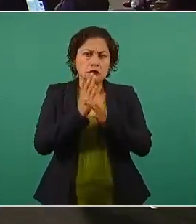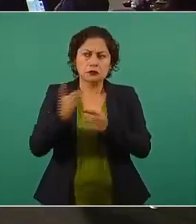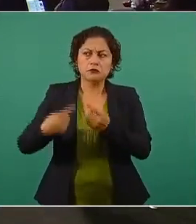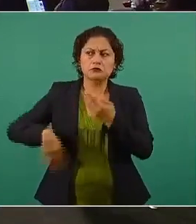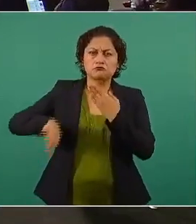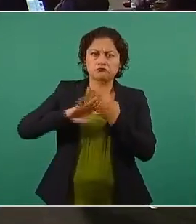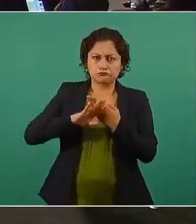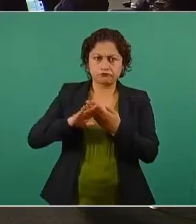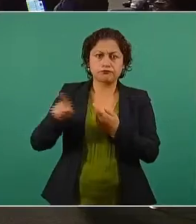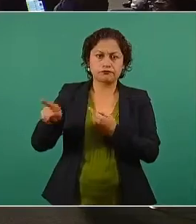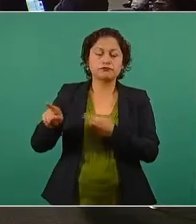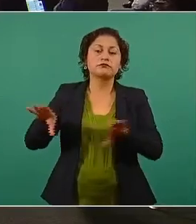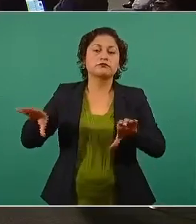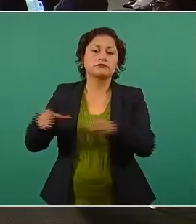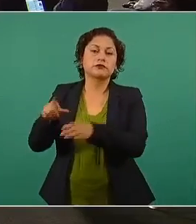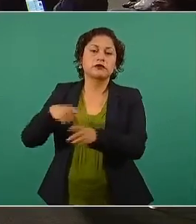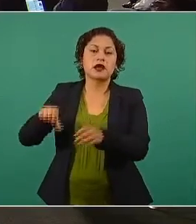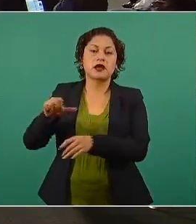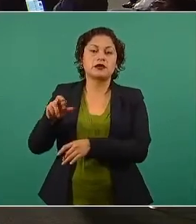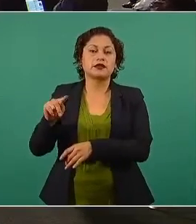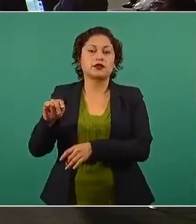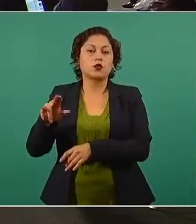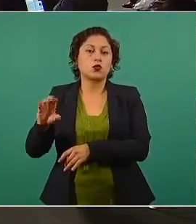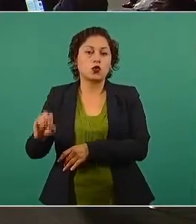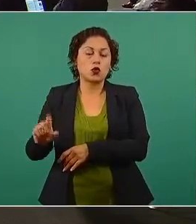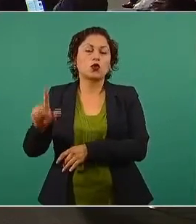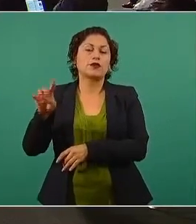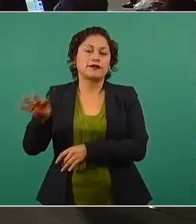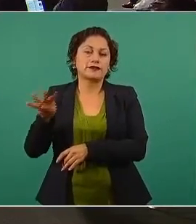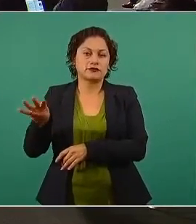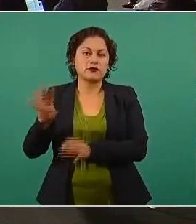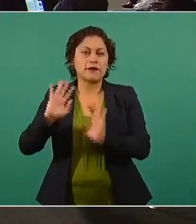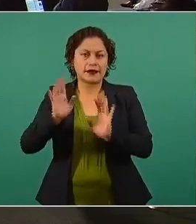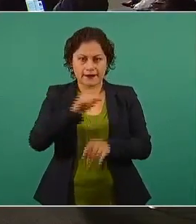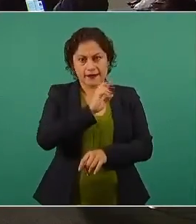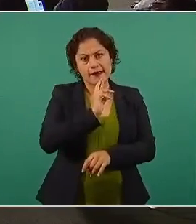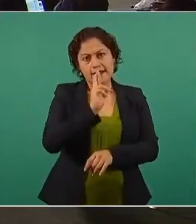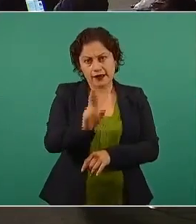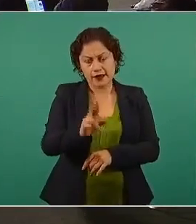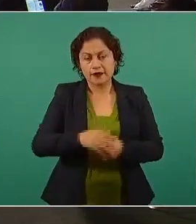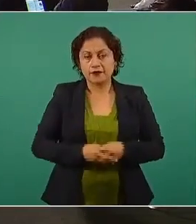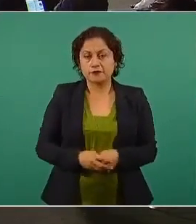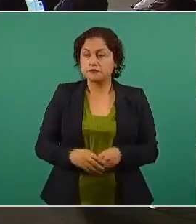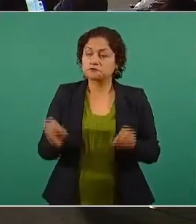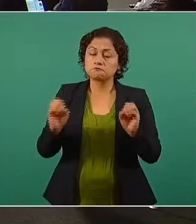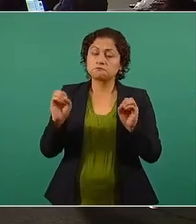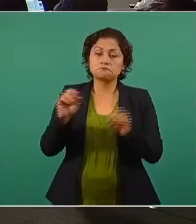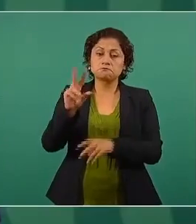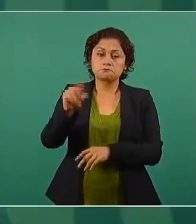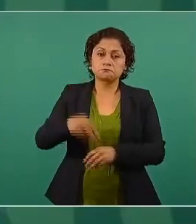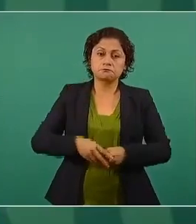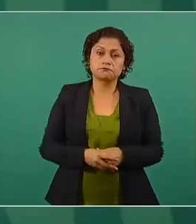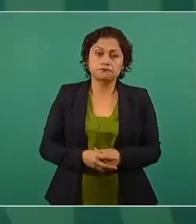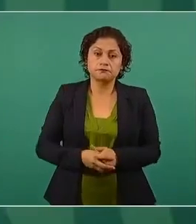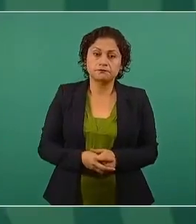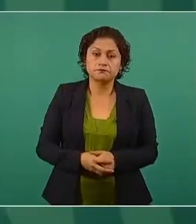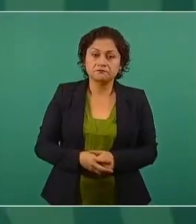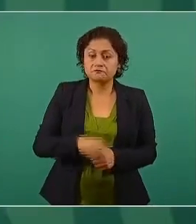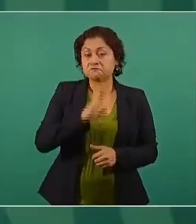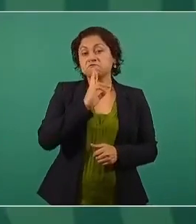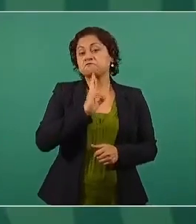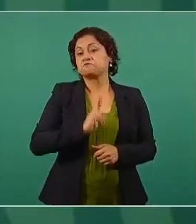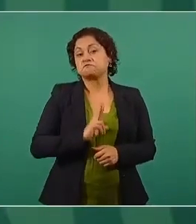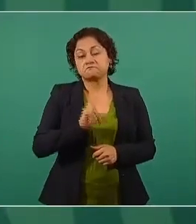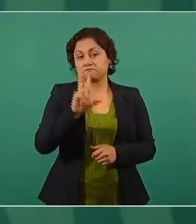19? ¿Ya hay alguna respuesta en este fin de semana? No ha habido ninguna respuesta,